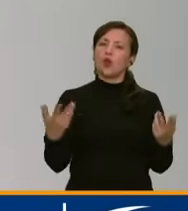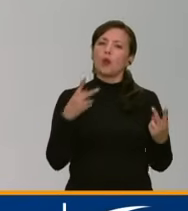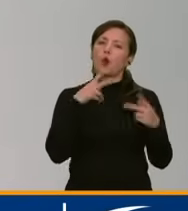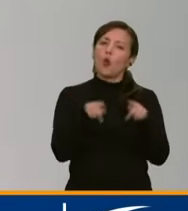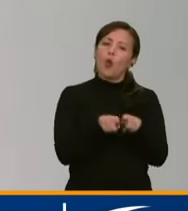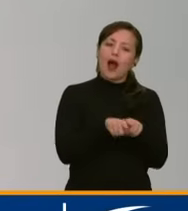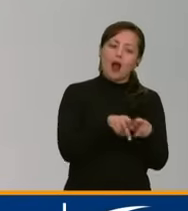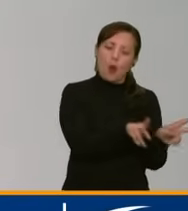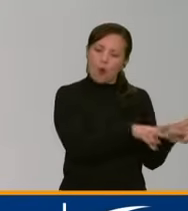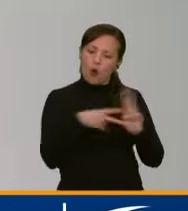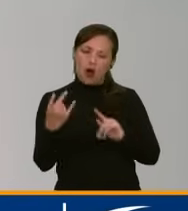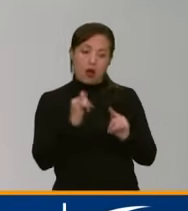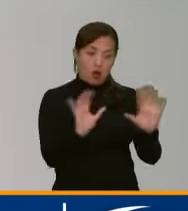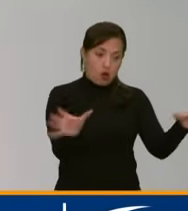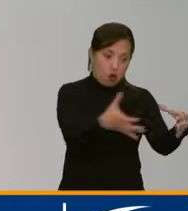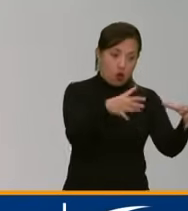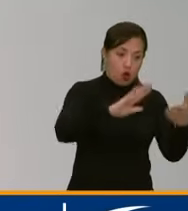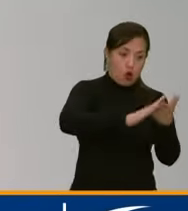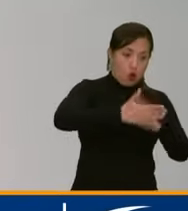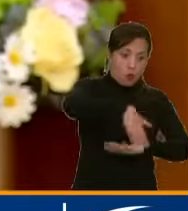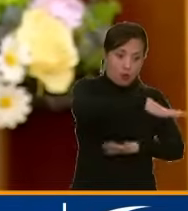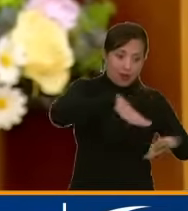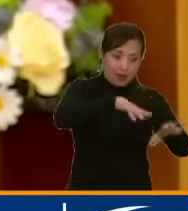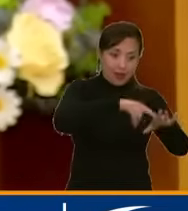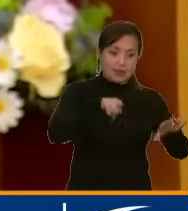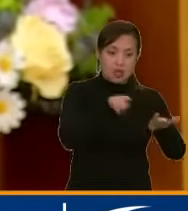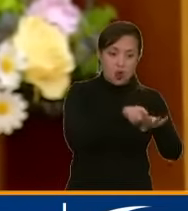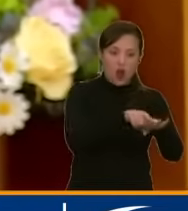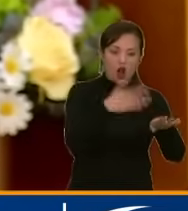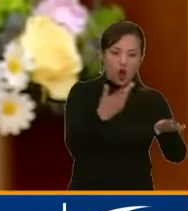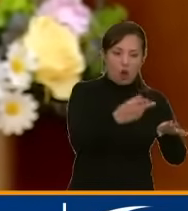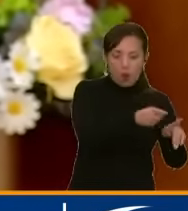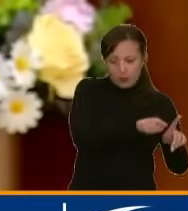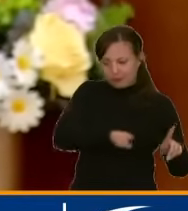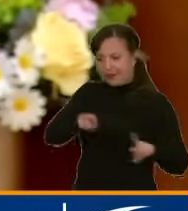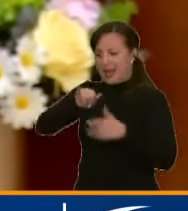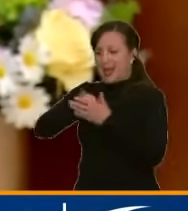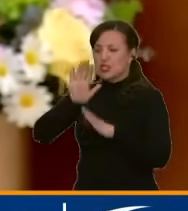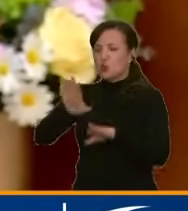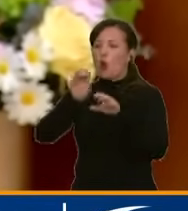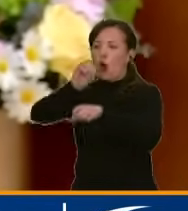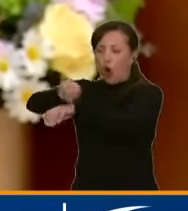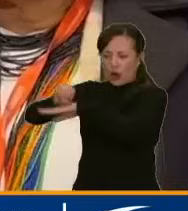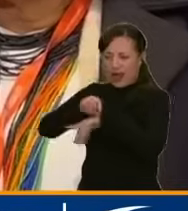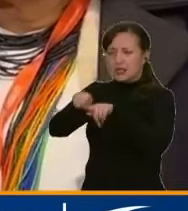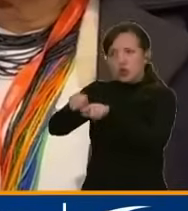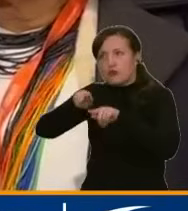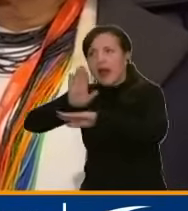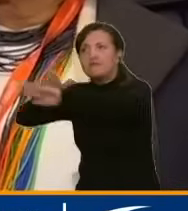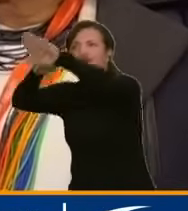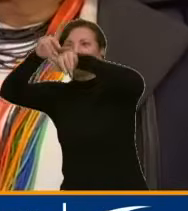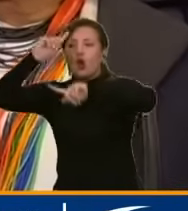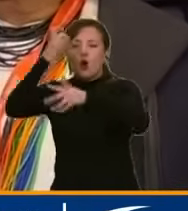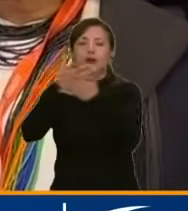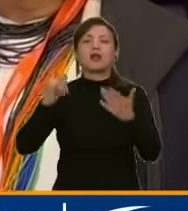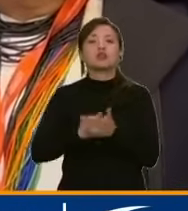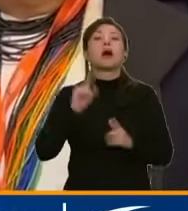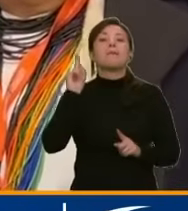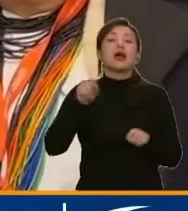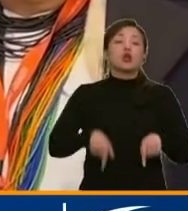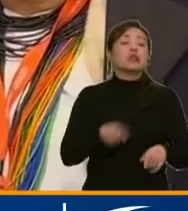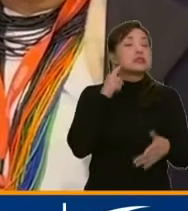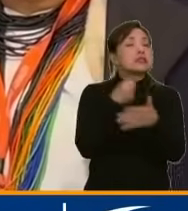las comunidades representadas con sus organizaciones. A pesar de este panorama, muchos en las regiones mantienen la esperanza de que los